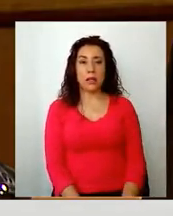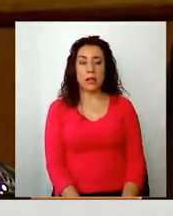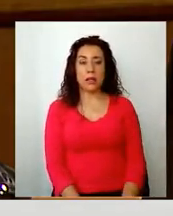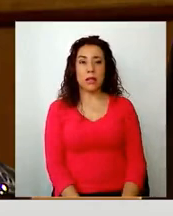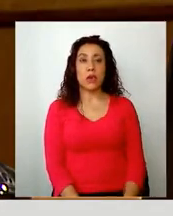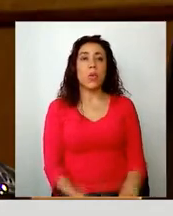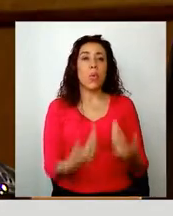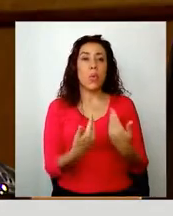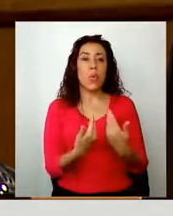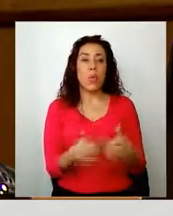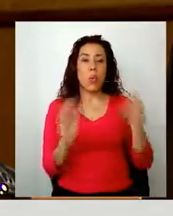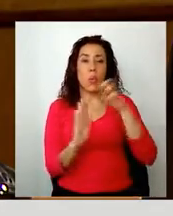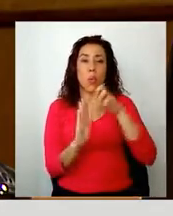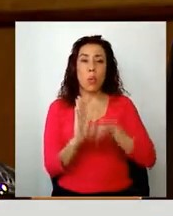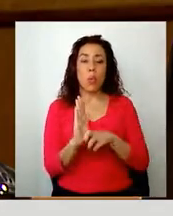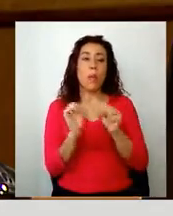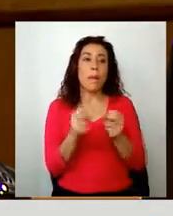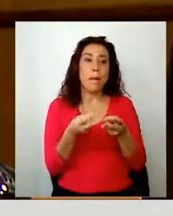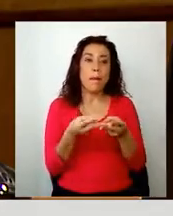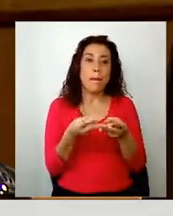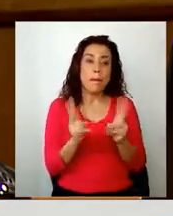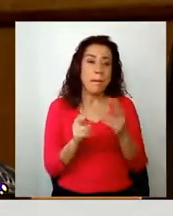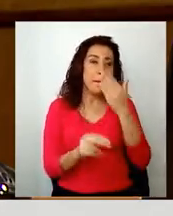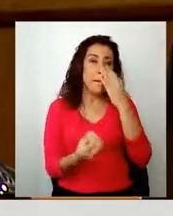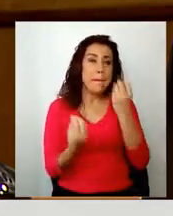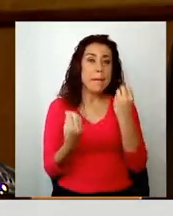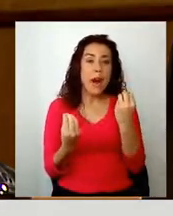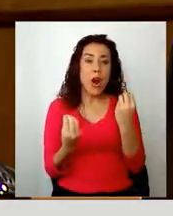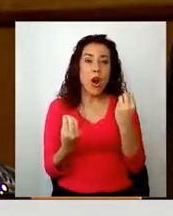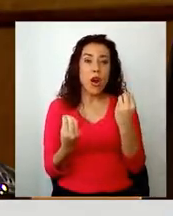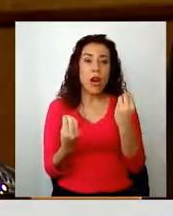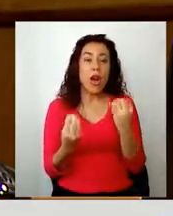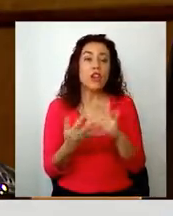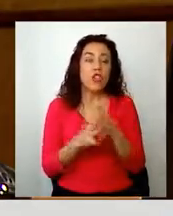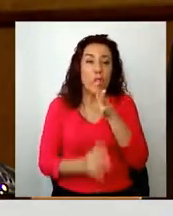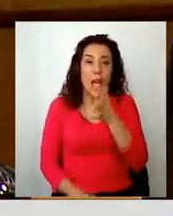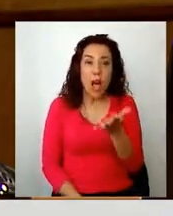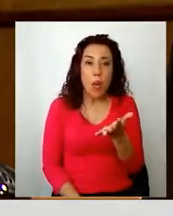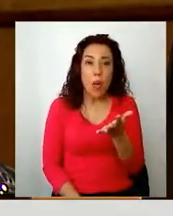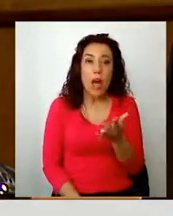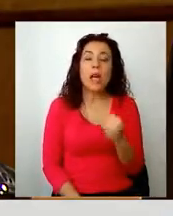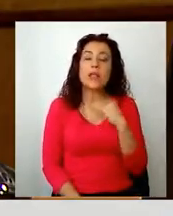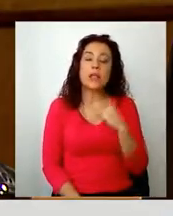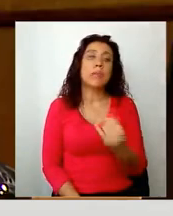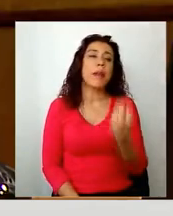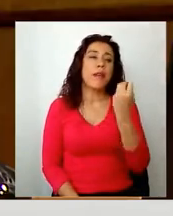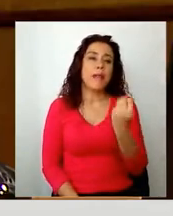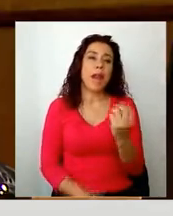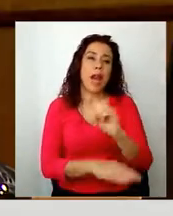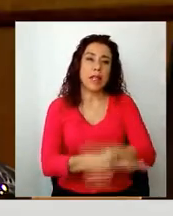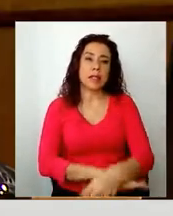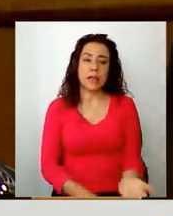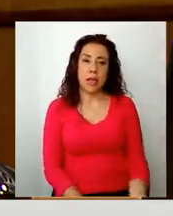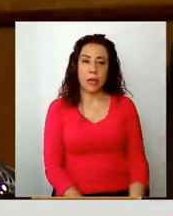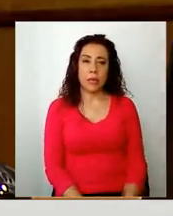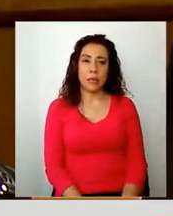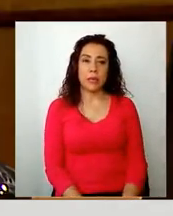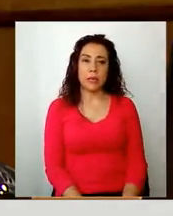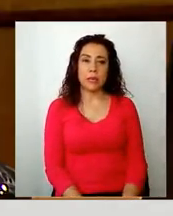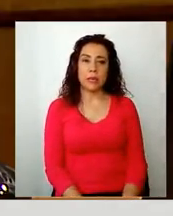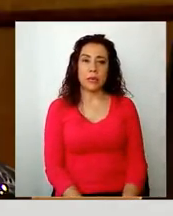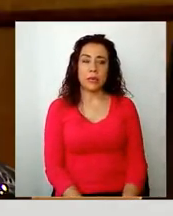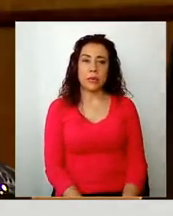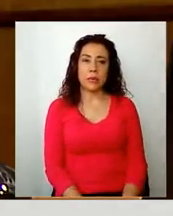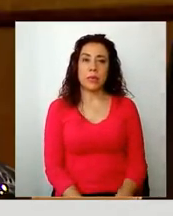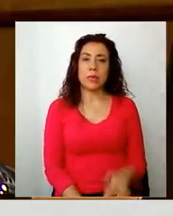que permita optimizar los recursos hídricos es siempre bienvenido Dentro de este escenario de